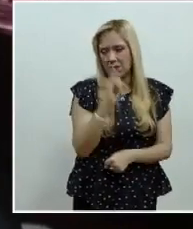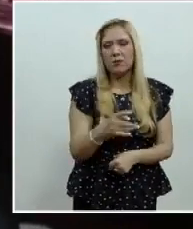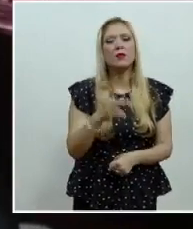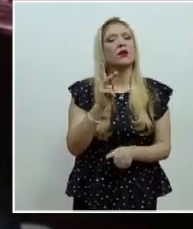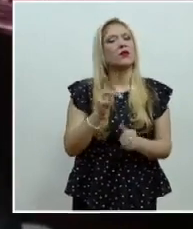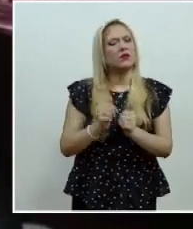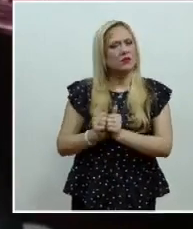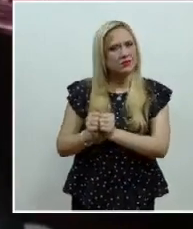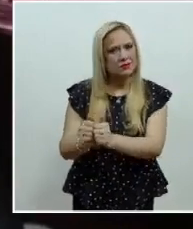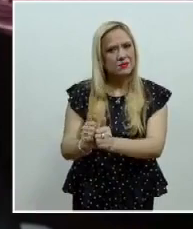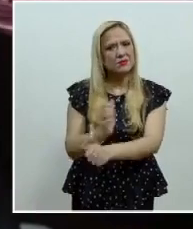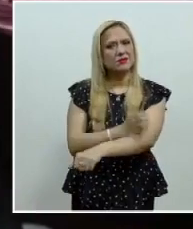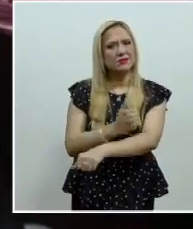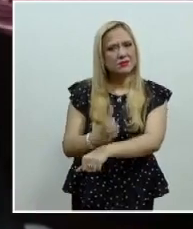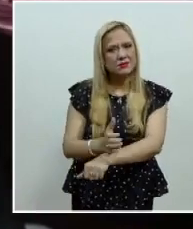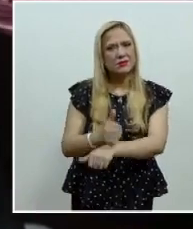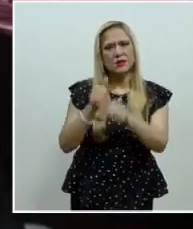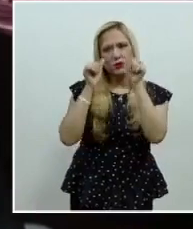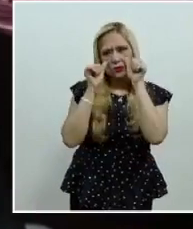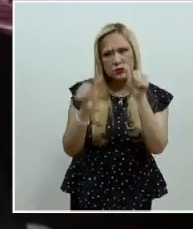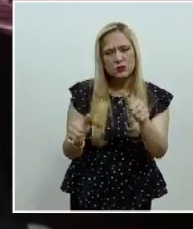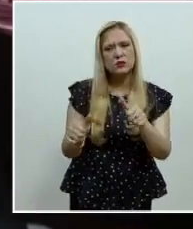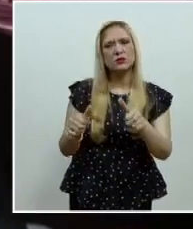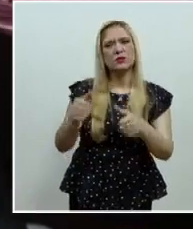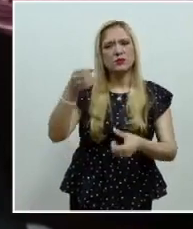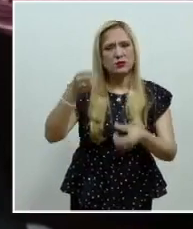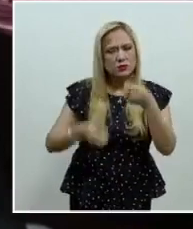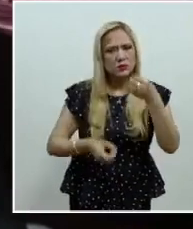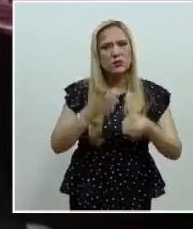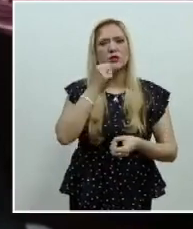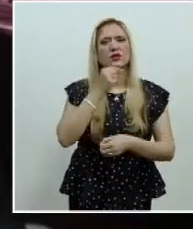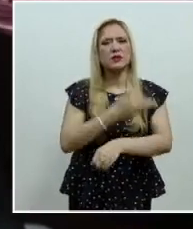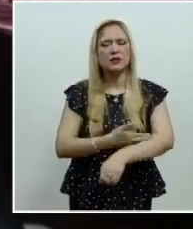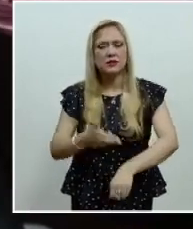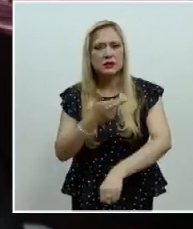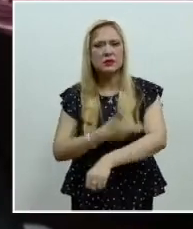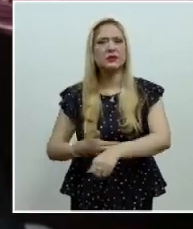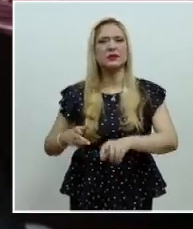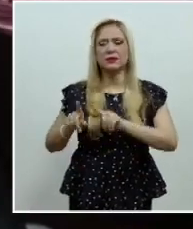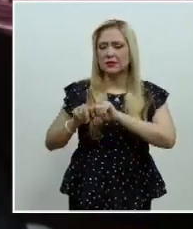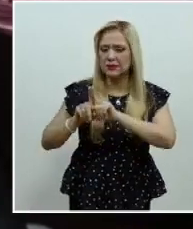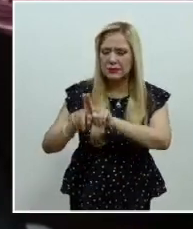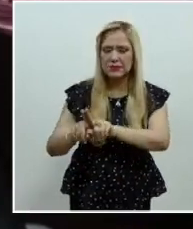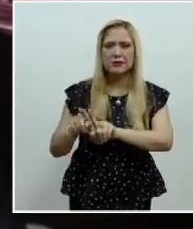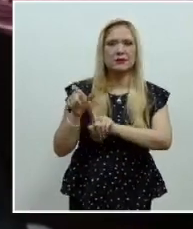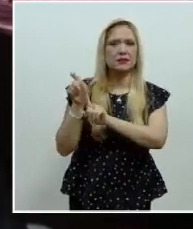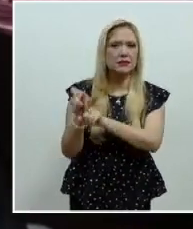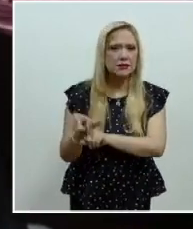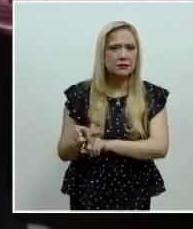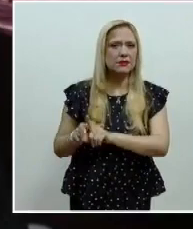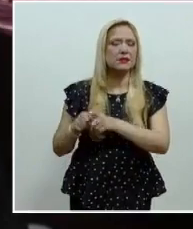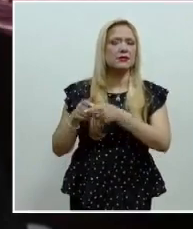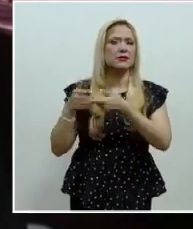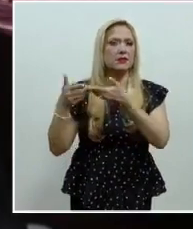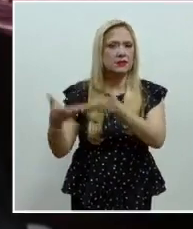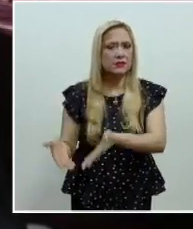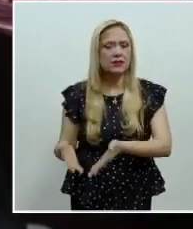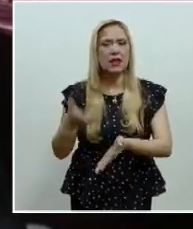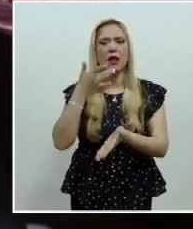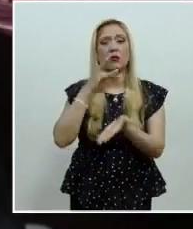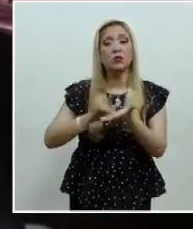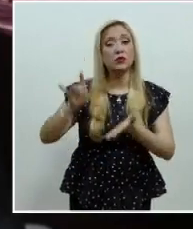la parte de procuración de justicia, sino en el acompañamiento en